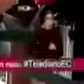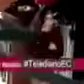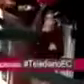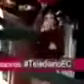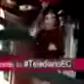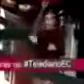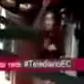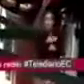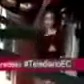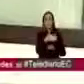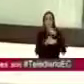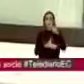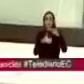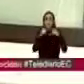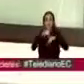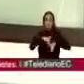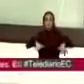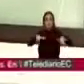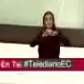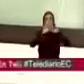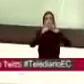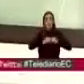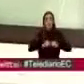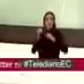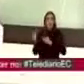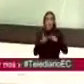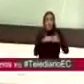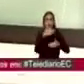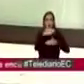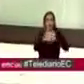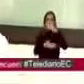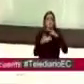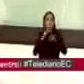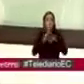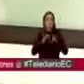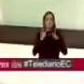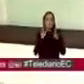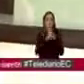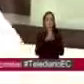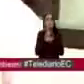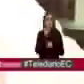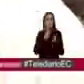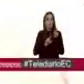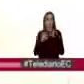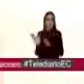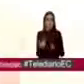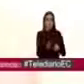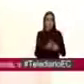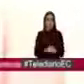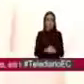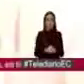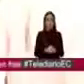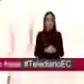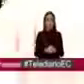empresas comercializadoras cumplan con lo dispuesto en esta resolución en beneficio y tranquilidad de los ciudadanos. Javier Ceballos, Ecuador TV.